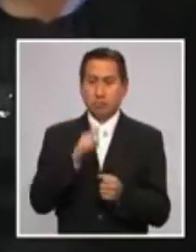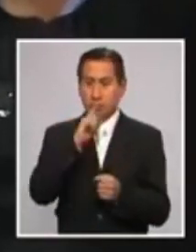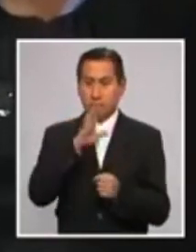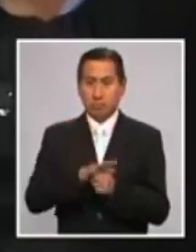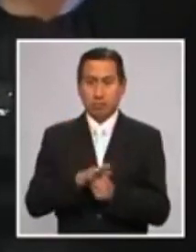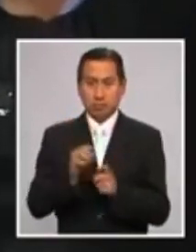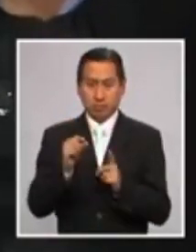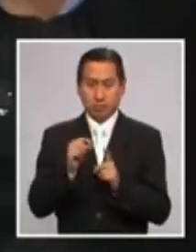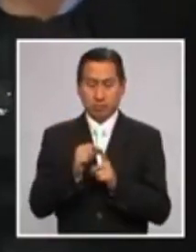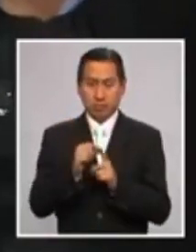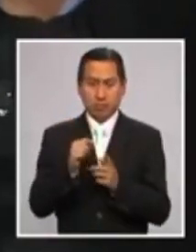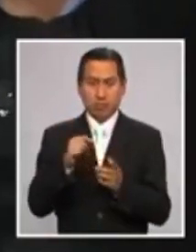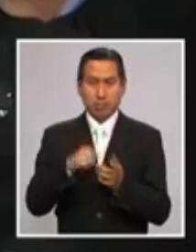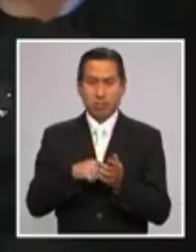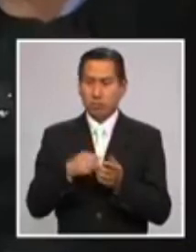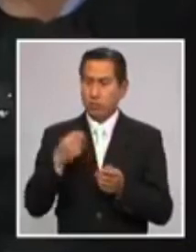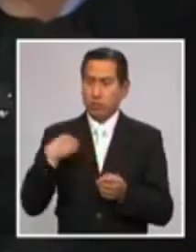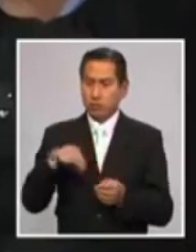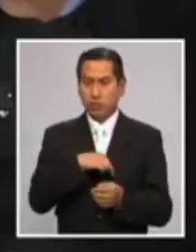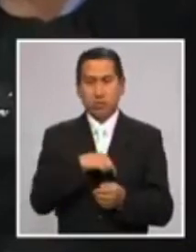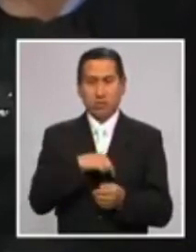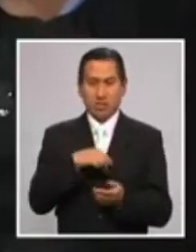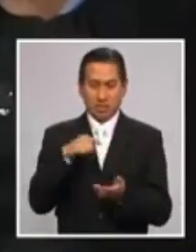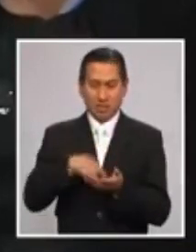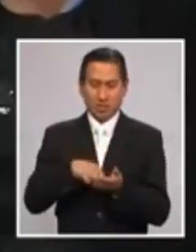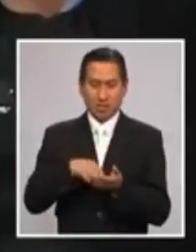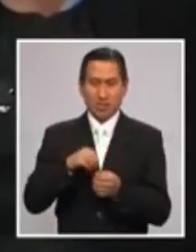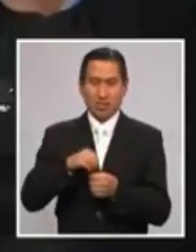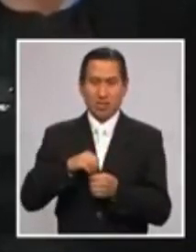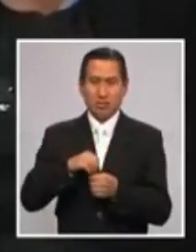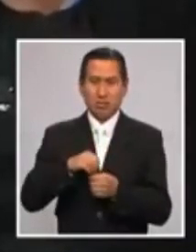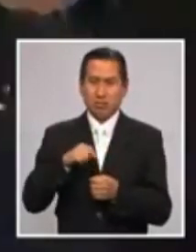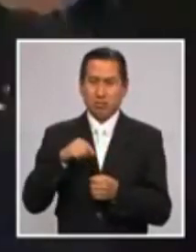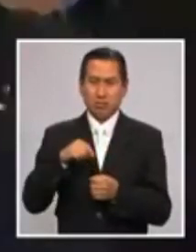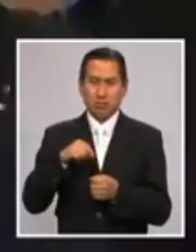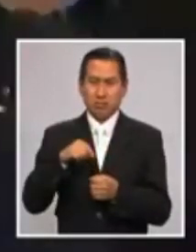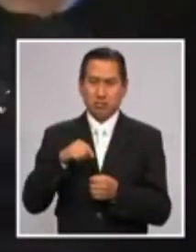para cumplir, para frenar